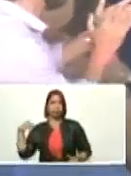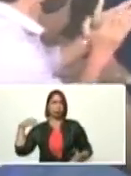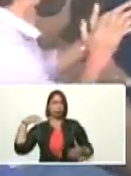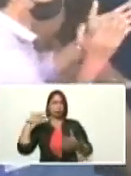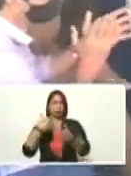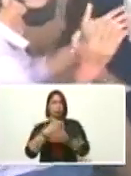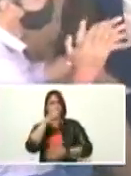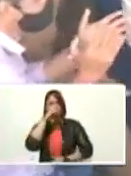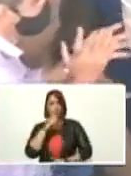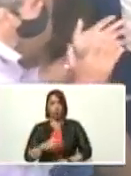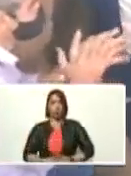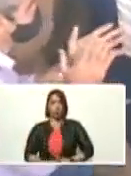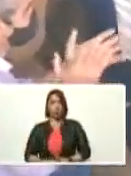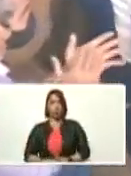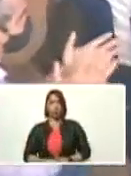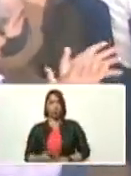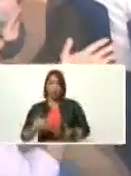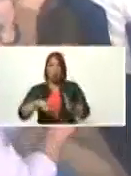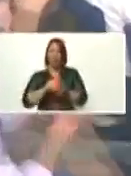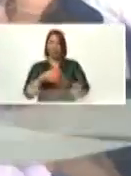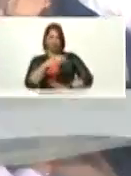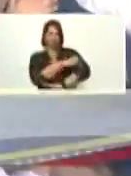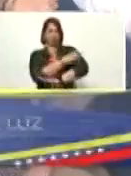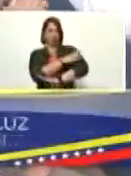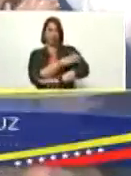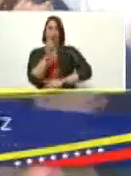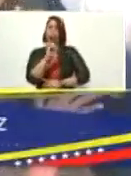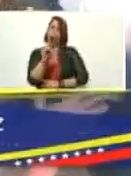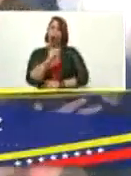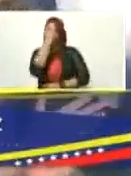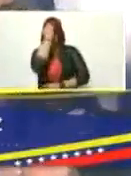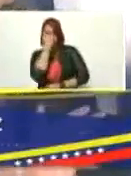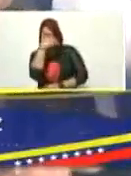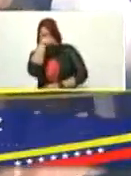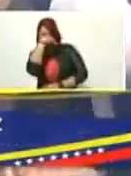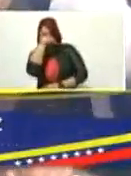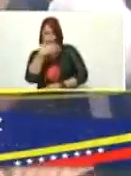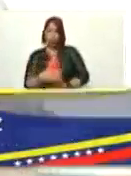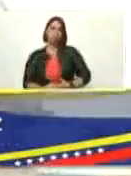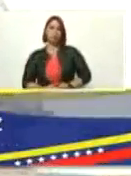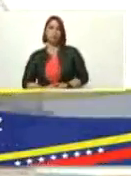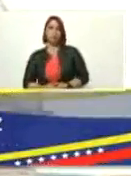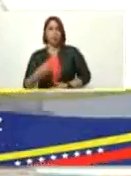El neonazismo, el neofascismo, el nazismo y el fascismo.